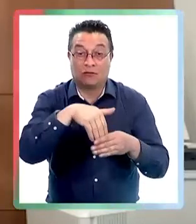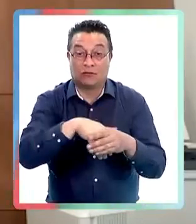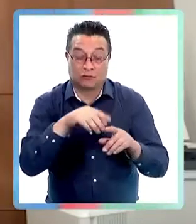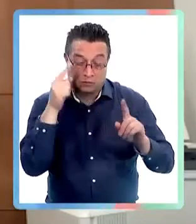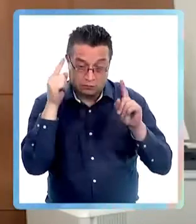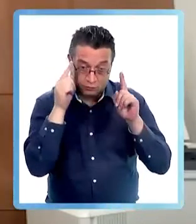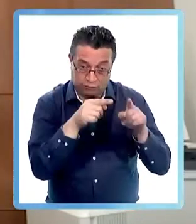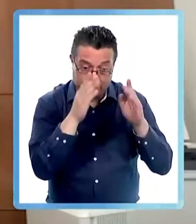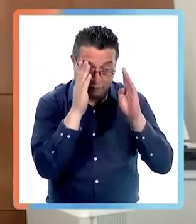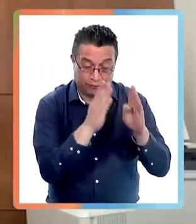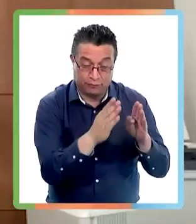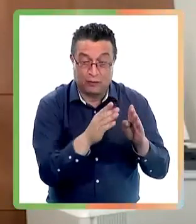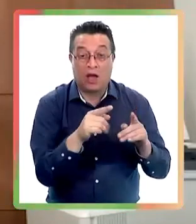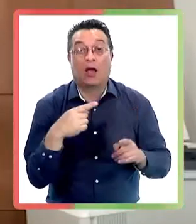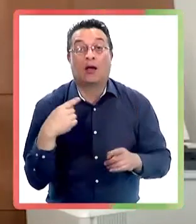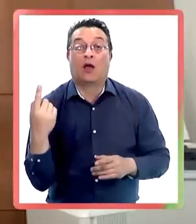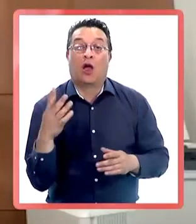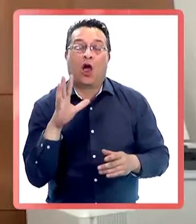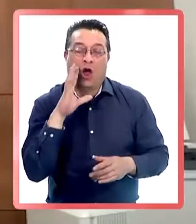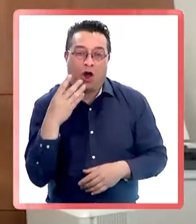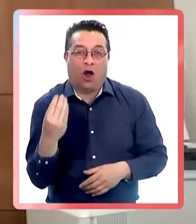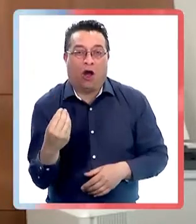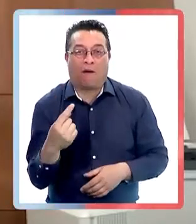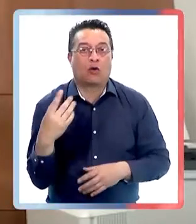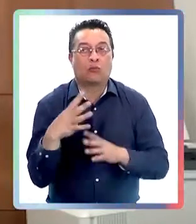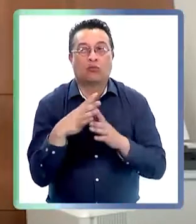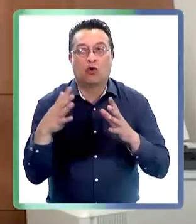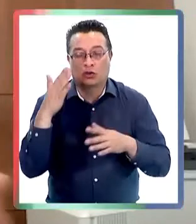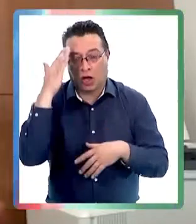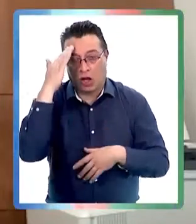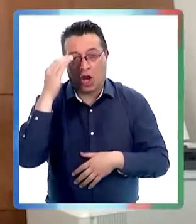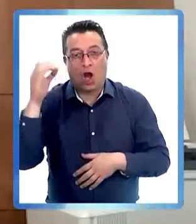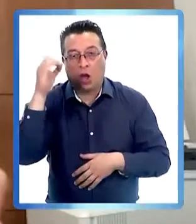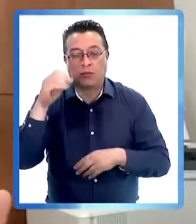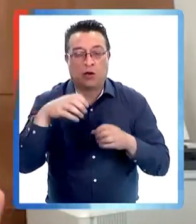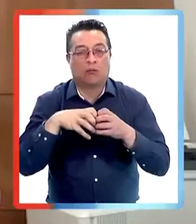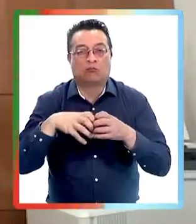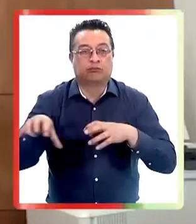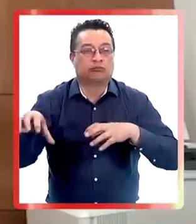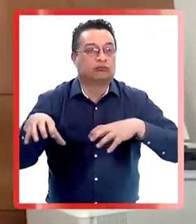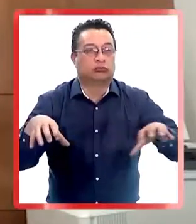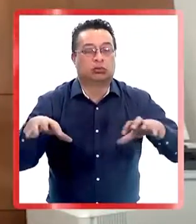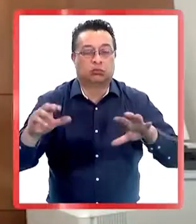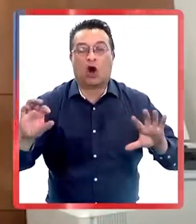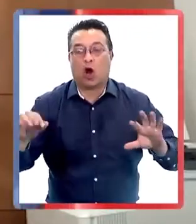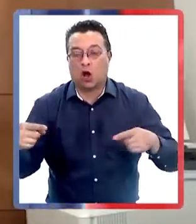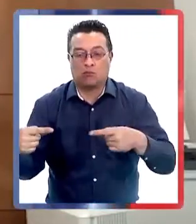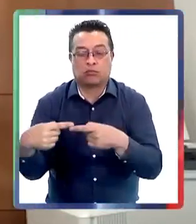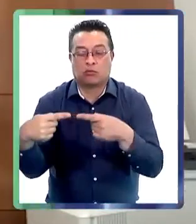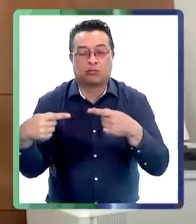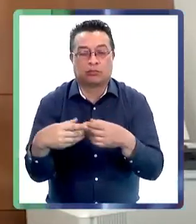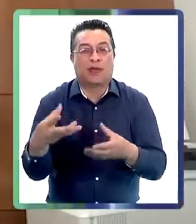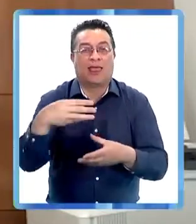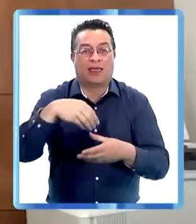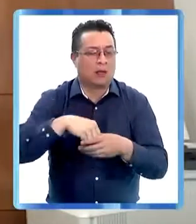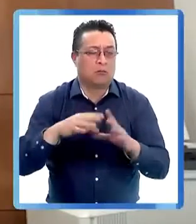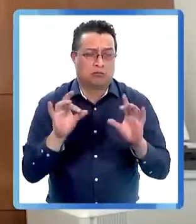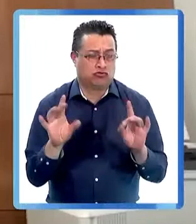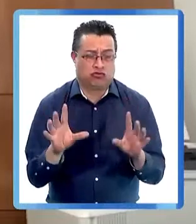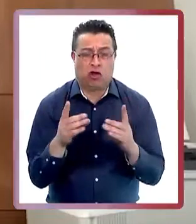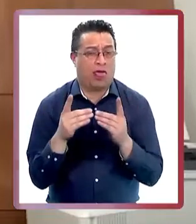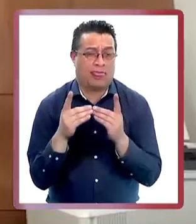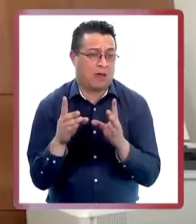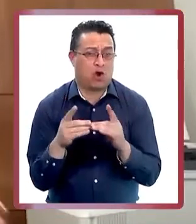jornada plebiscitaria, por cierto, hay muchas opiniones que son divergentes o desencuentros dentro del debate